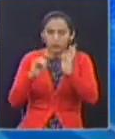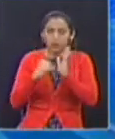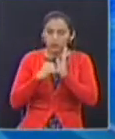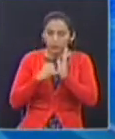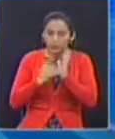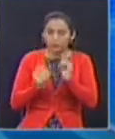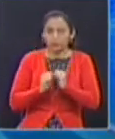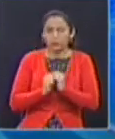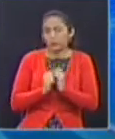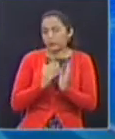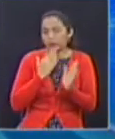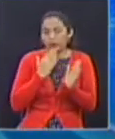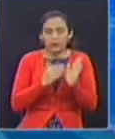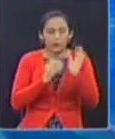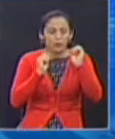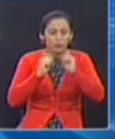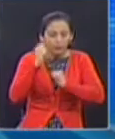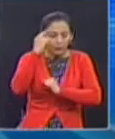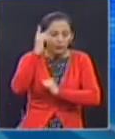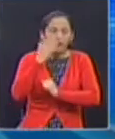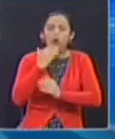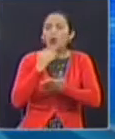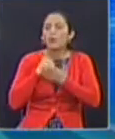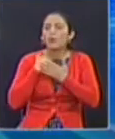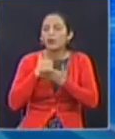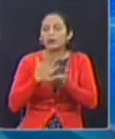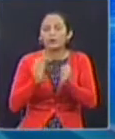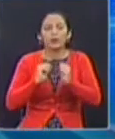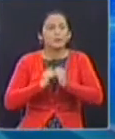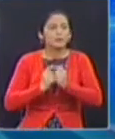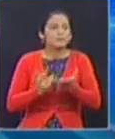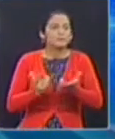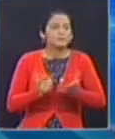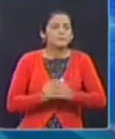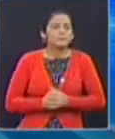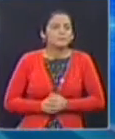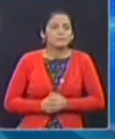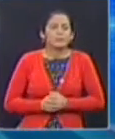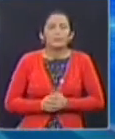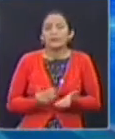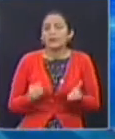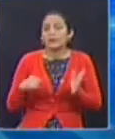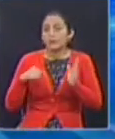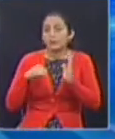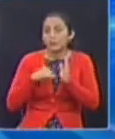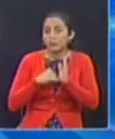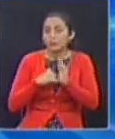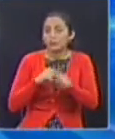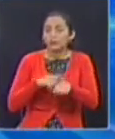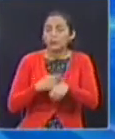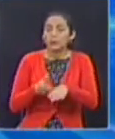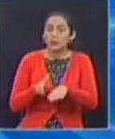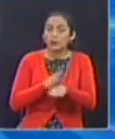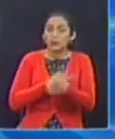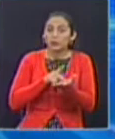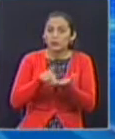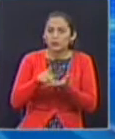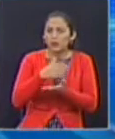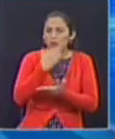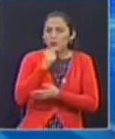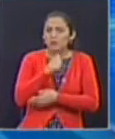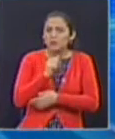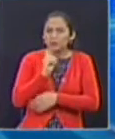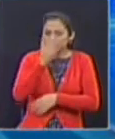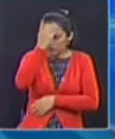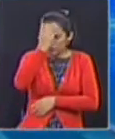darle un incentivo real al aparato productivo nacional, por ejemplo, la eliminación del anticipo de impuesto a la renta. Esto es algo que se